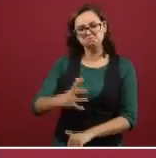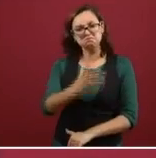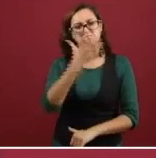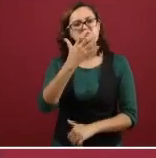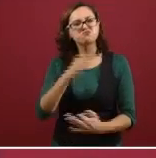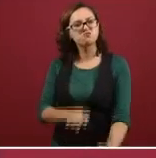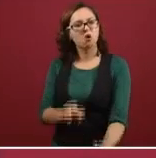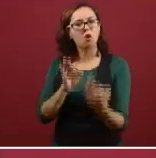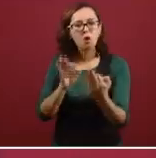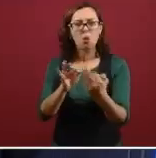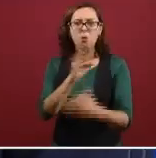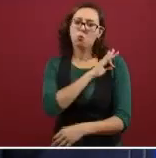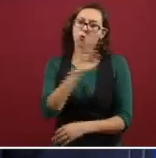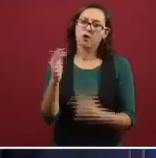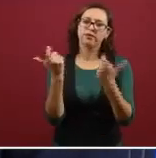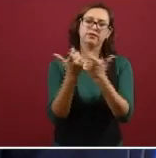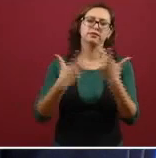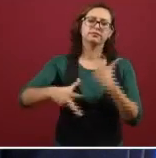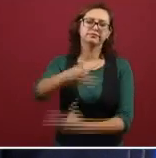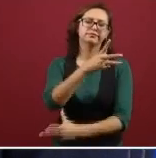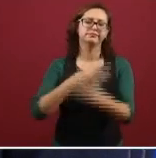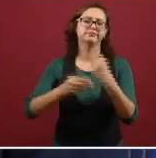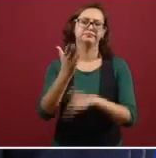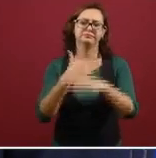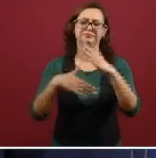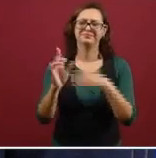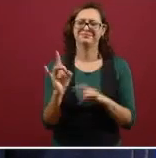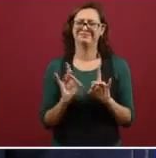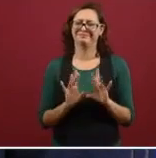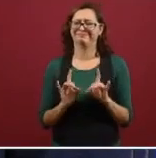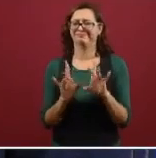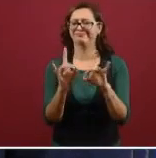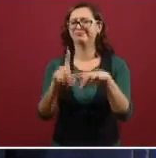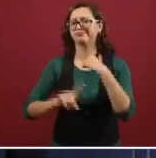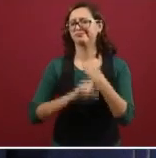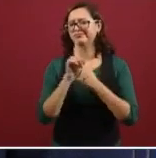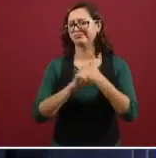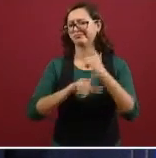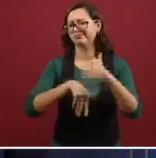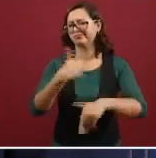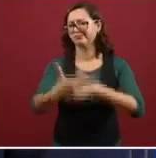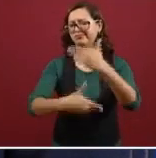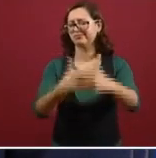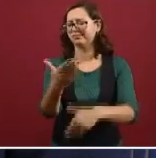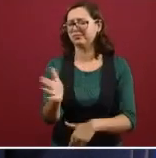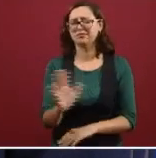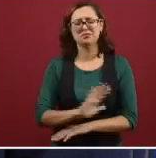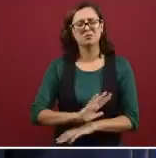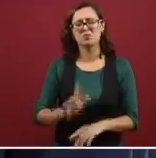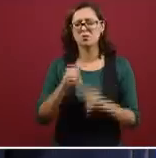sacar adelante la economía y todos los problemas que podamos enfrentar.